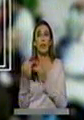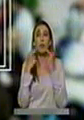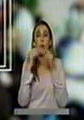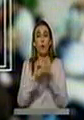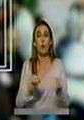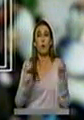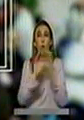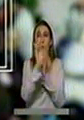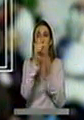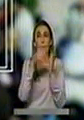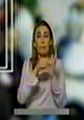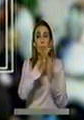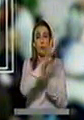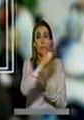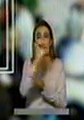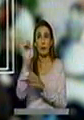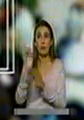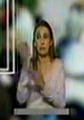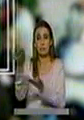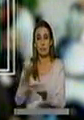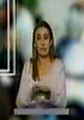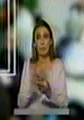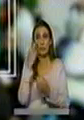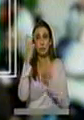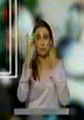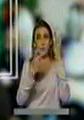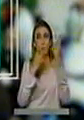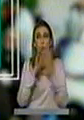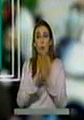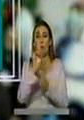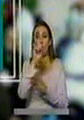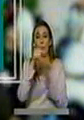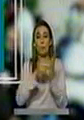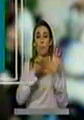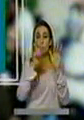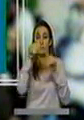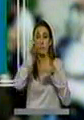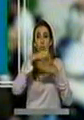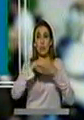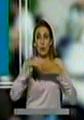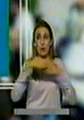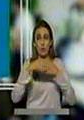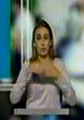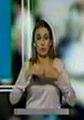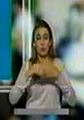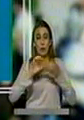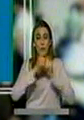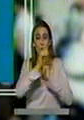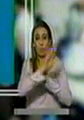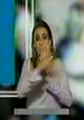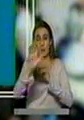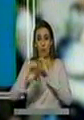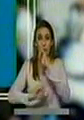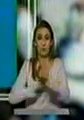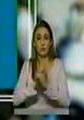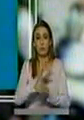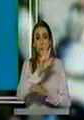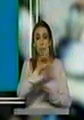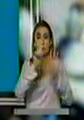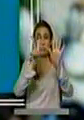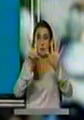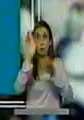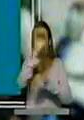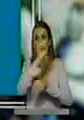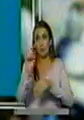registraron 1.400 millones de llegadas de turistas internacionales, generando 1.7 billones de dólares por ingresos. El 57% de